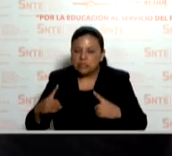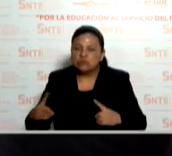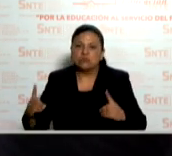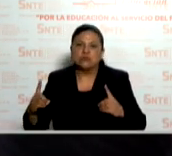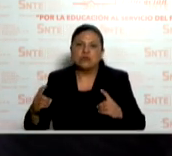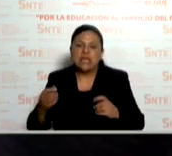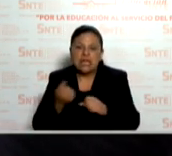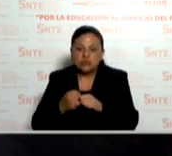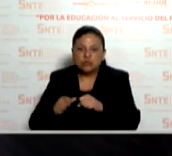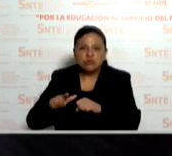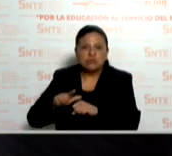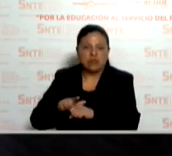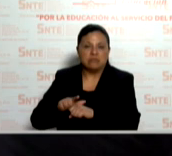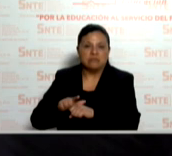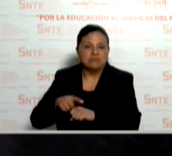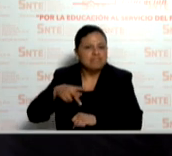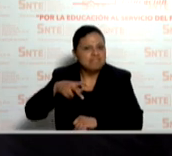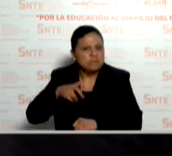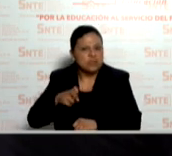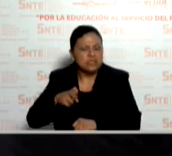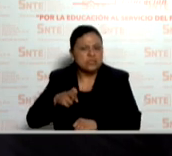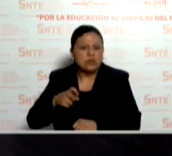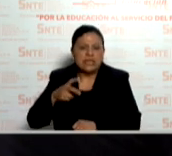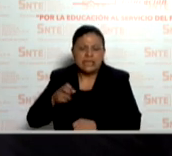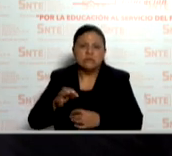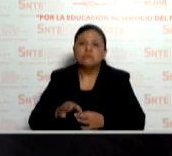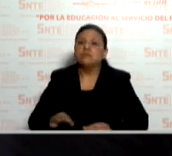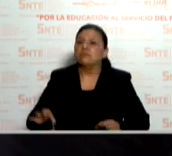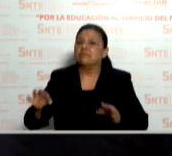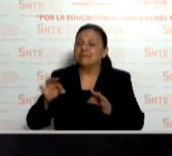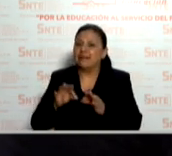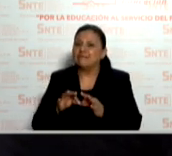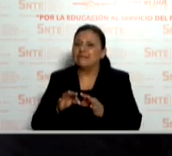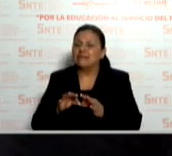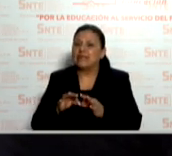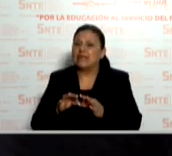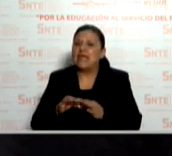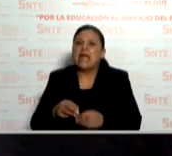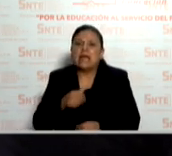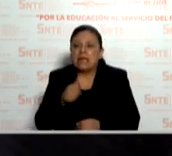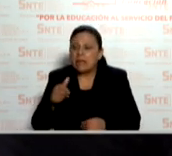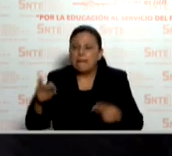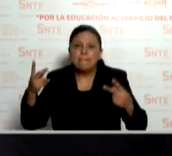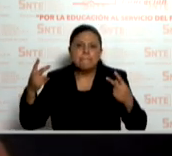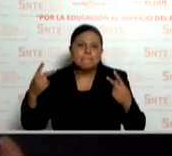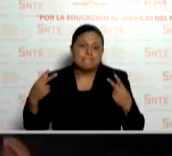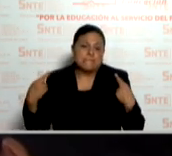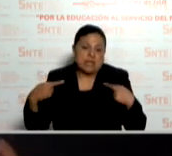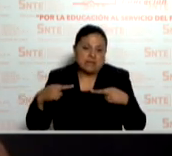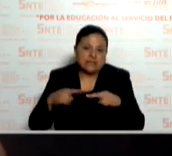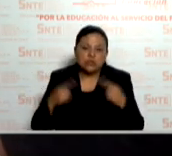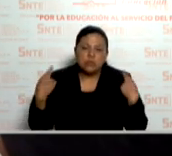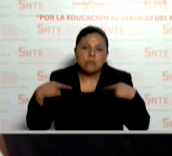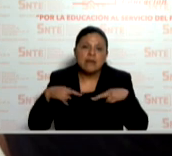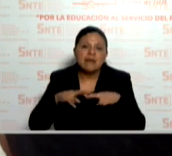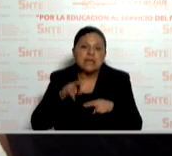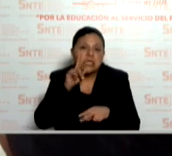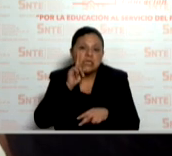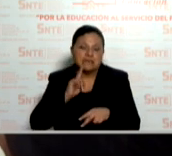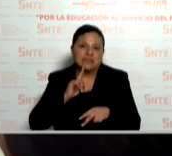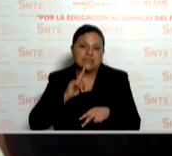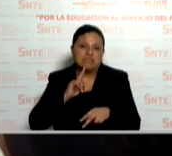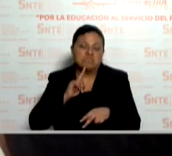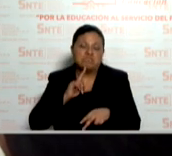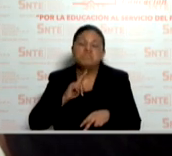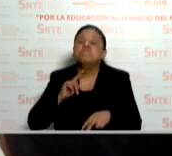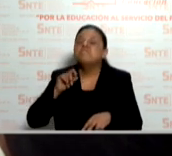sociedad. Por ello, es crucial reconocer el papel esencial que desempeñamos como docentes y como